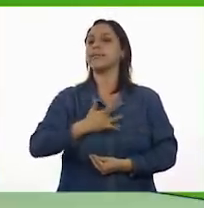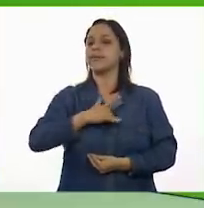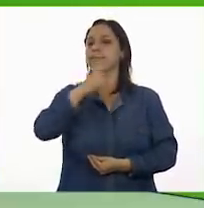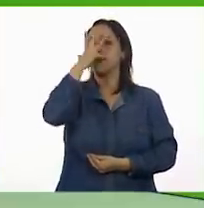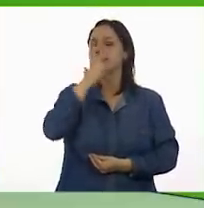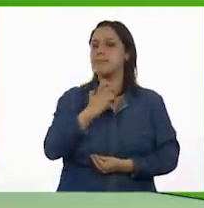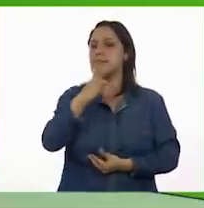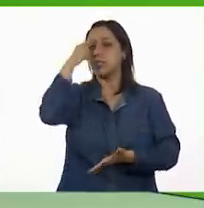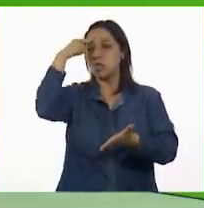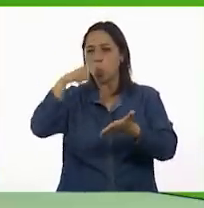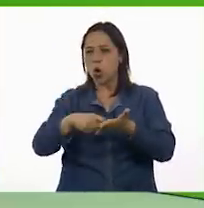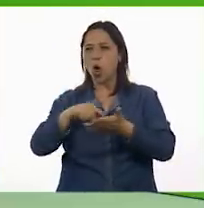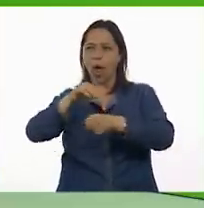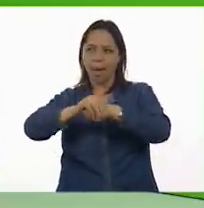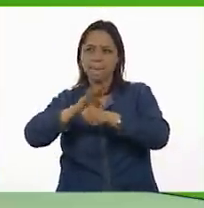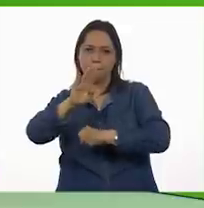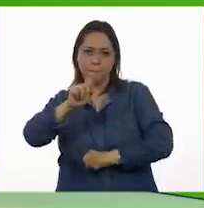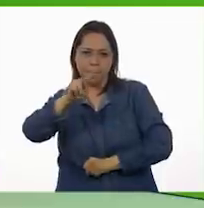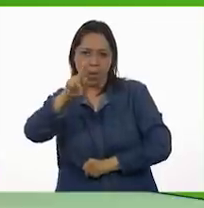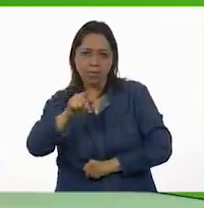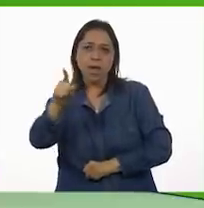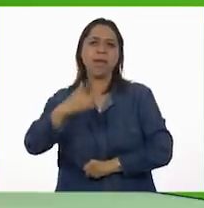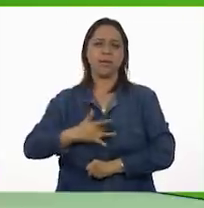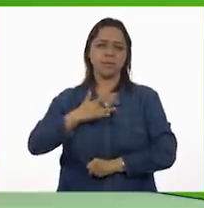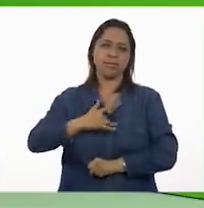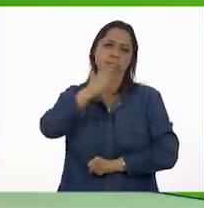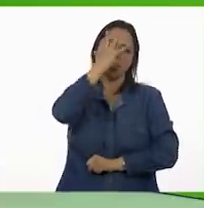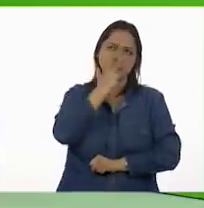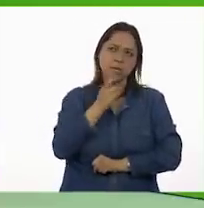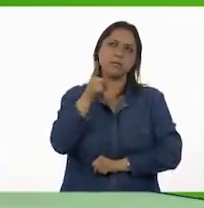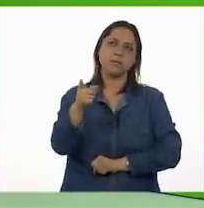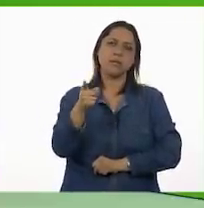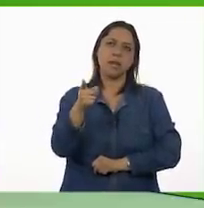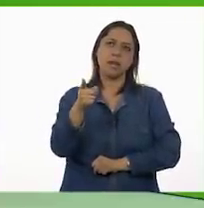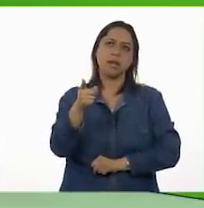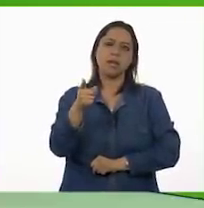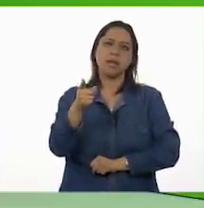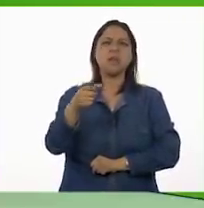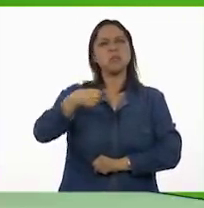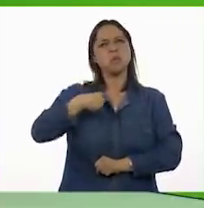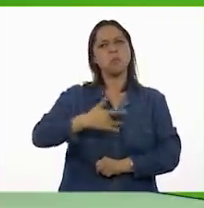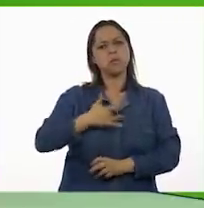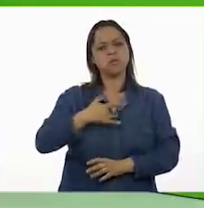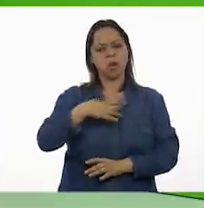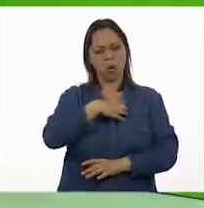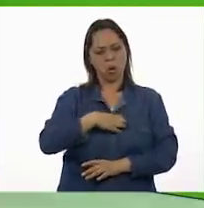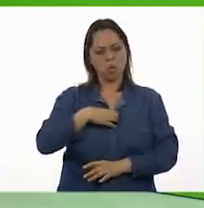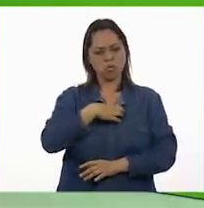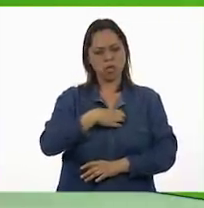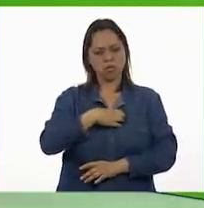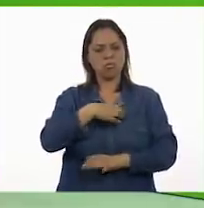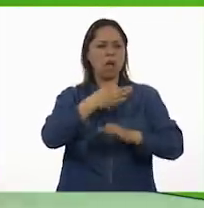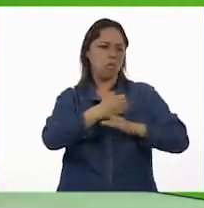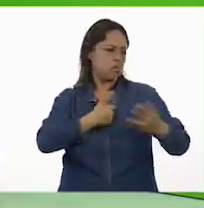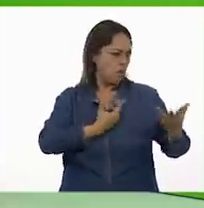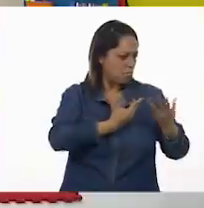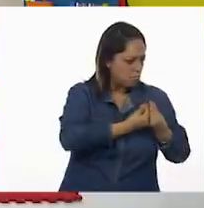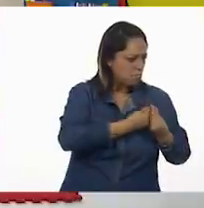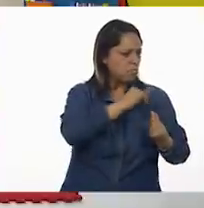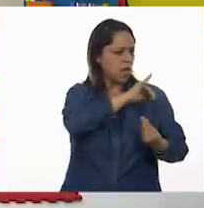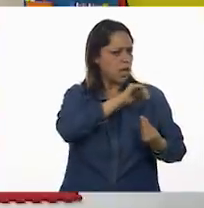Beatriz se puede sentir triste porque me extraña en los juegos y yo me siento contenta de poder jugar contigo y con